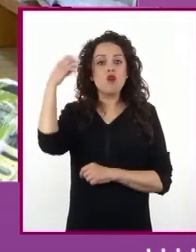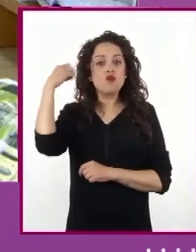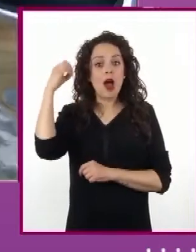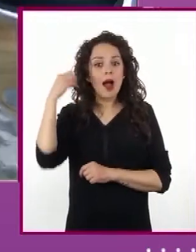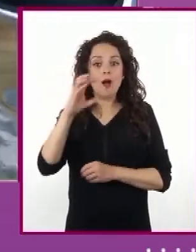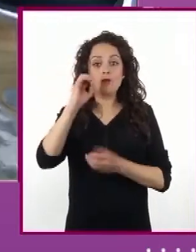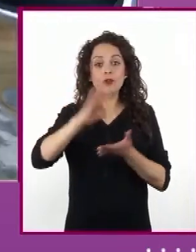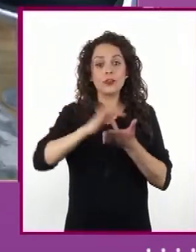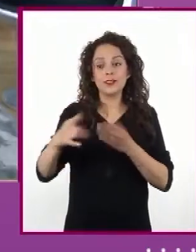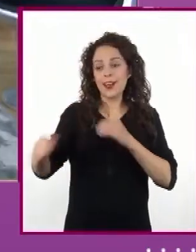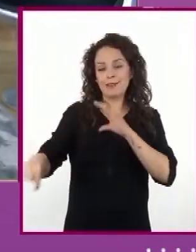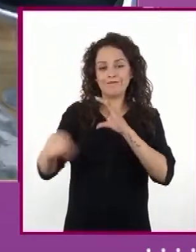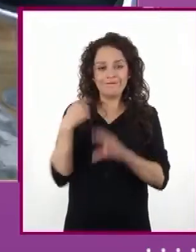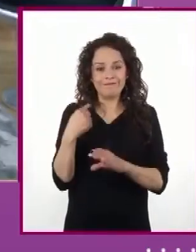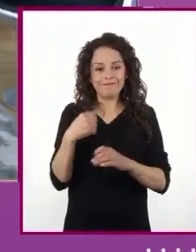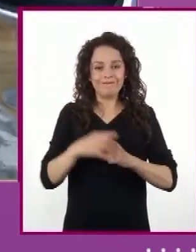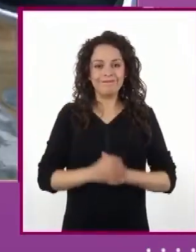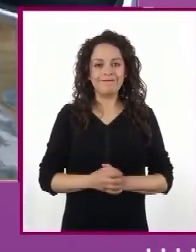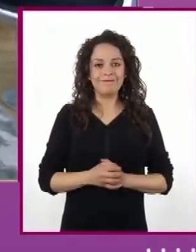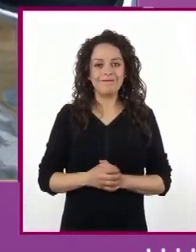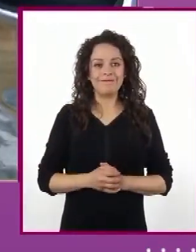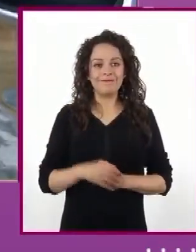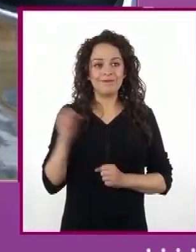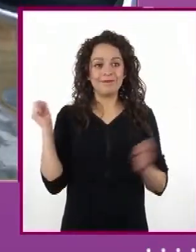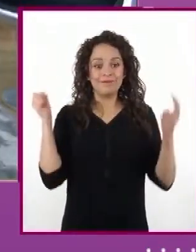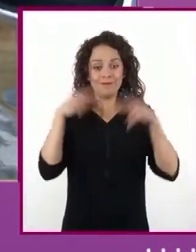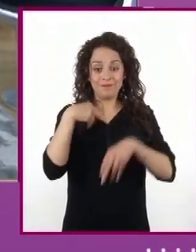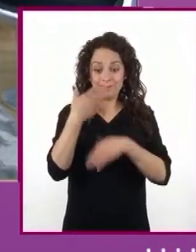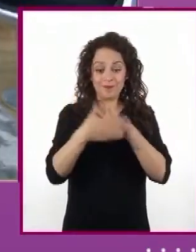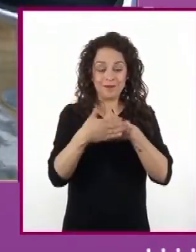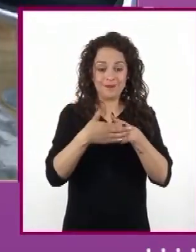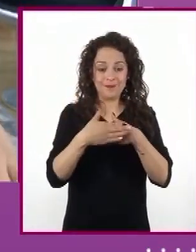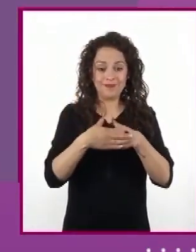nosotros. Nos vemos en el camino.